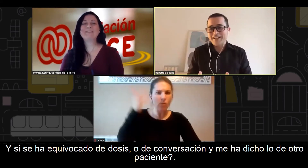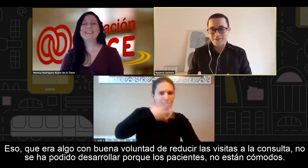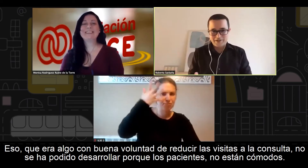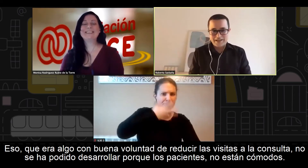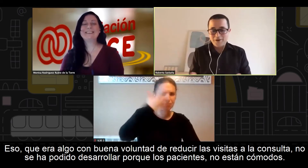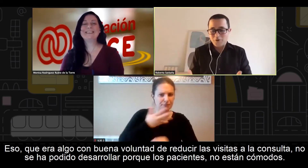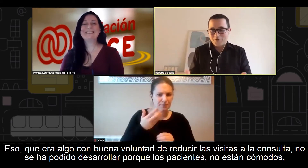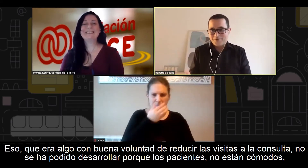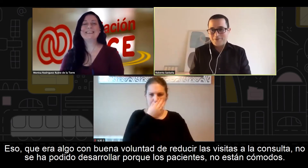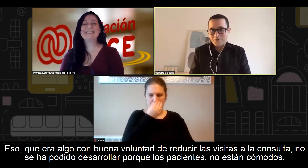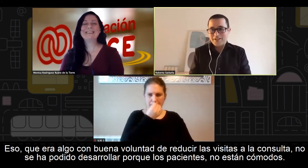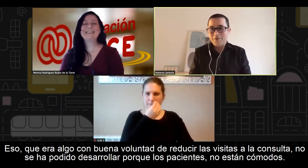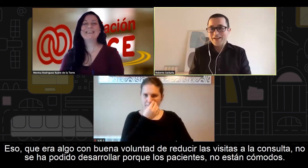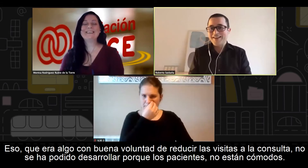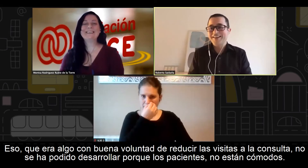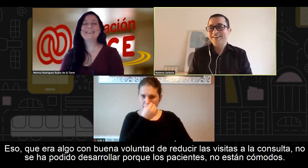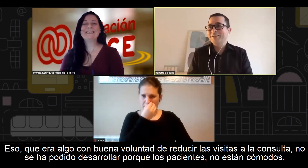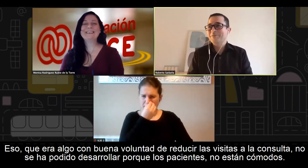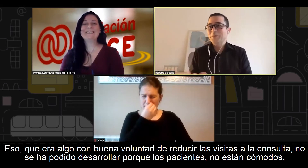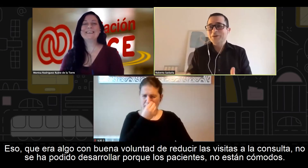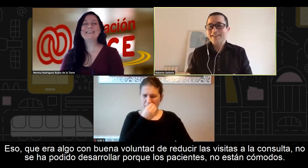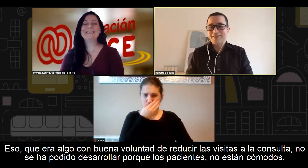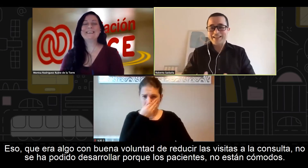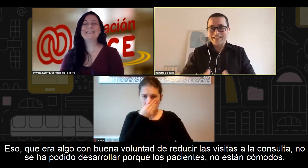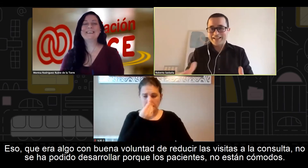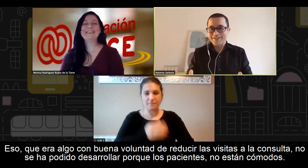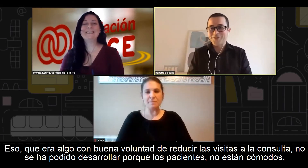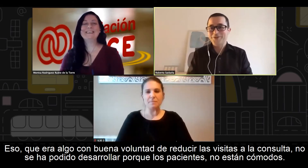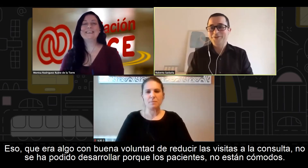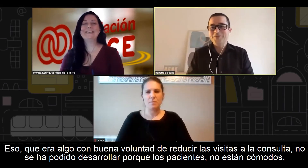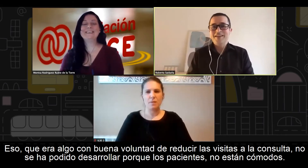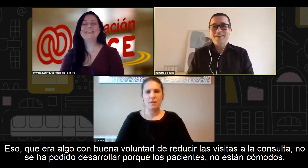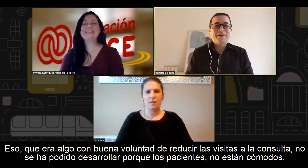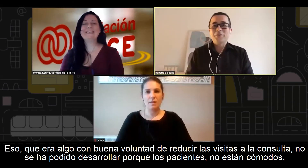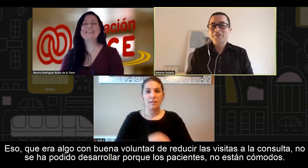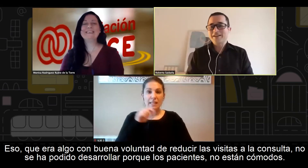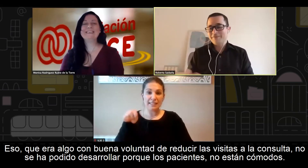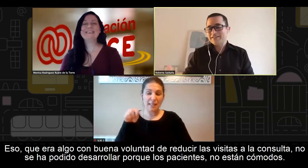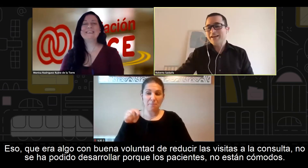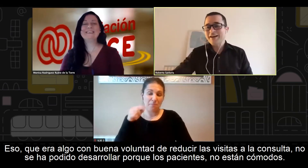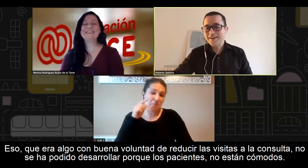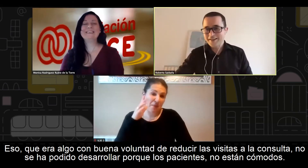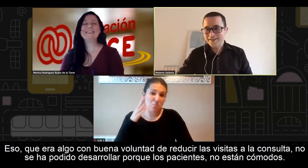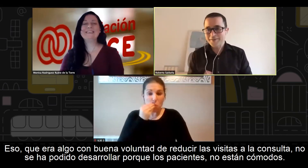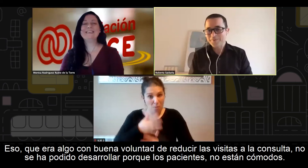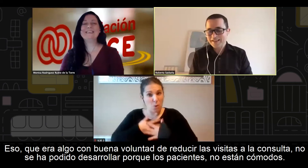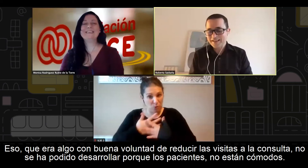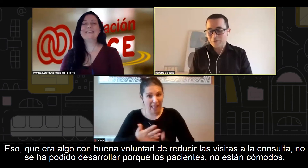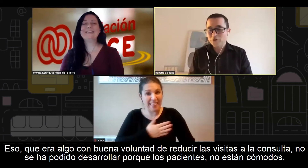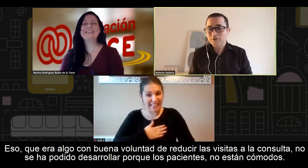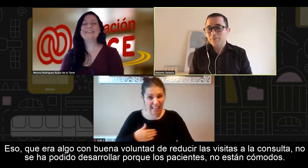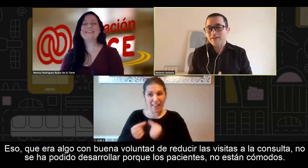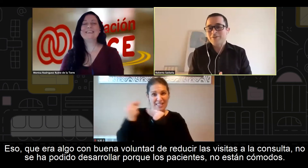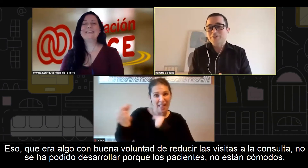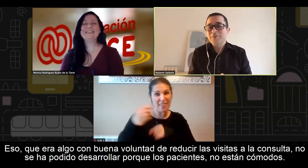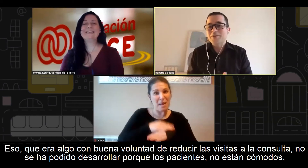era algo con mucha buena voluntad de acelerarlo y reducir las visitas a la consulta,